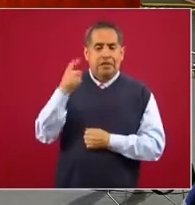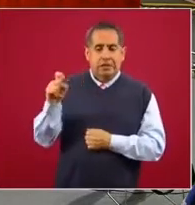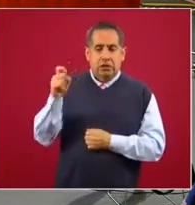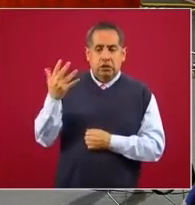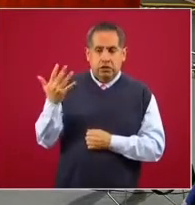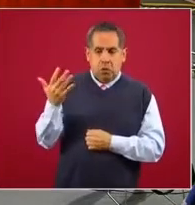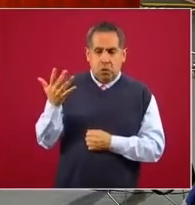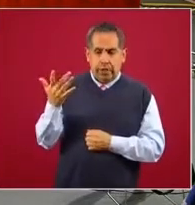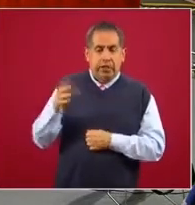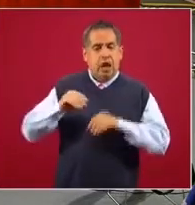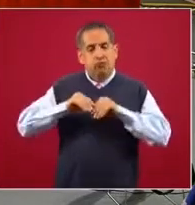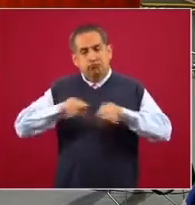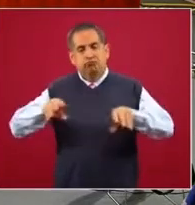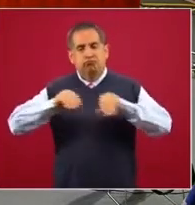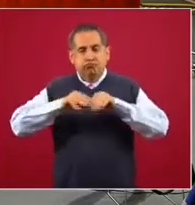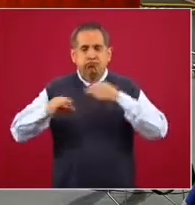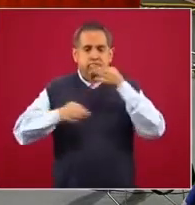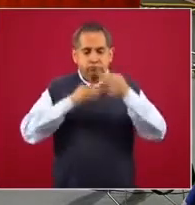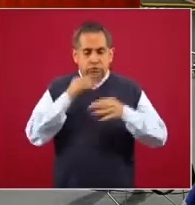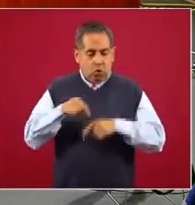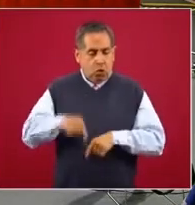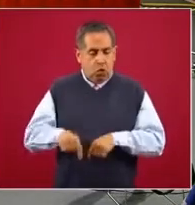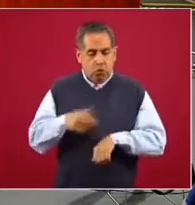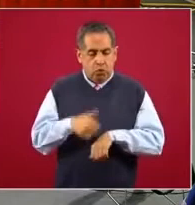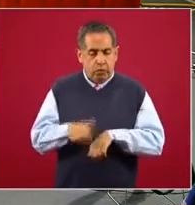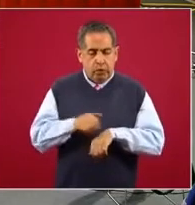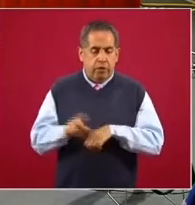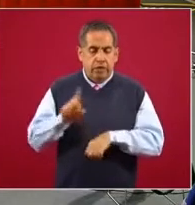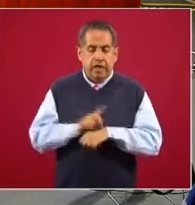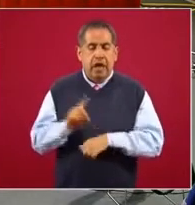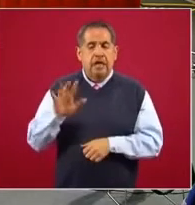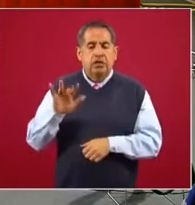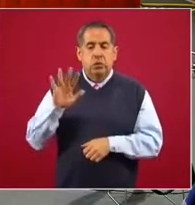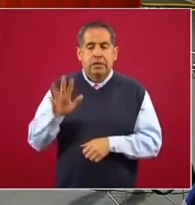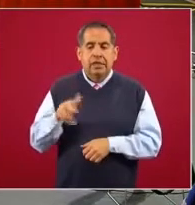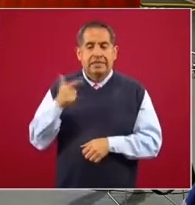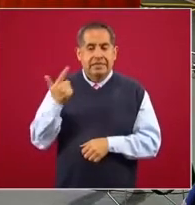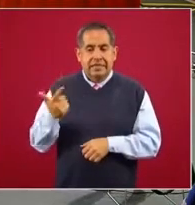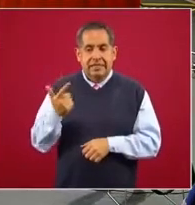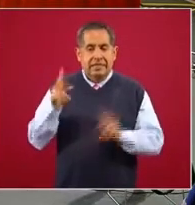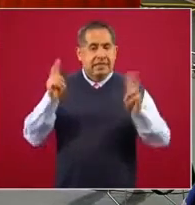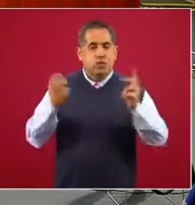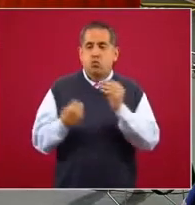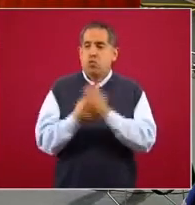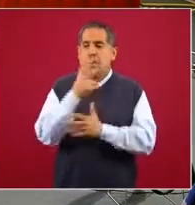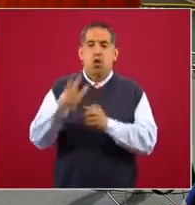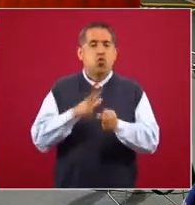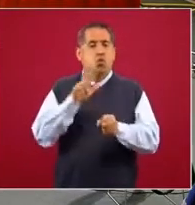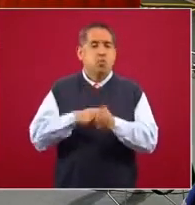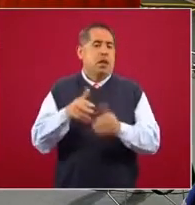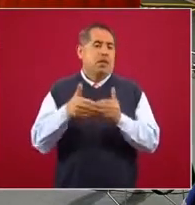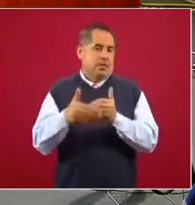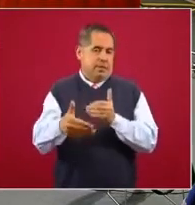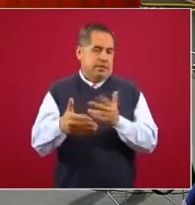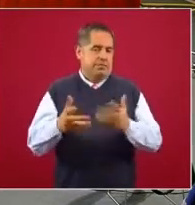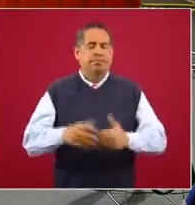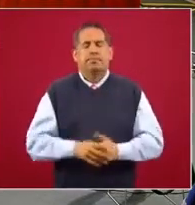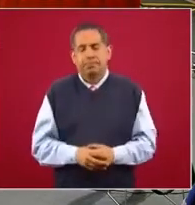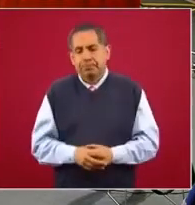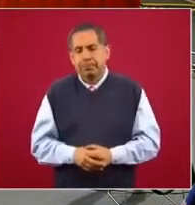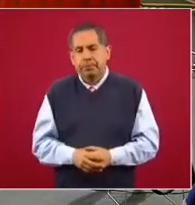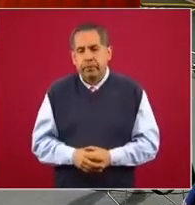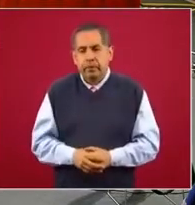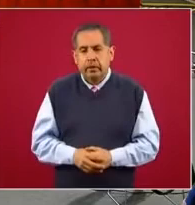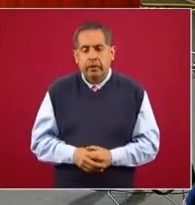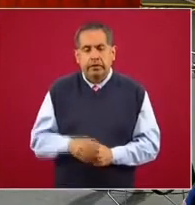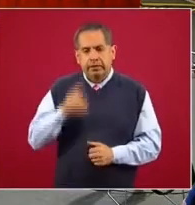en este día también número 57 de la nueva normalidad. Vamos a pasar directamente al